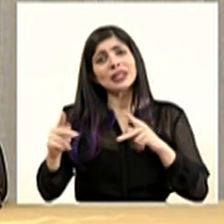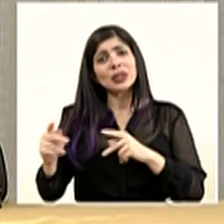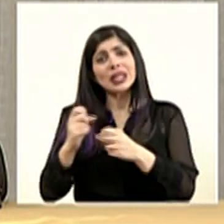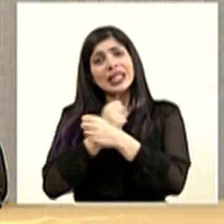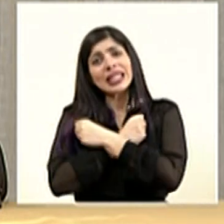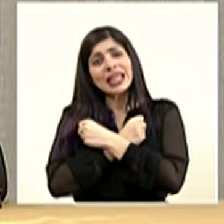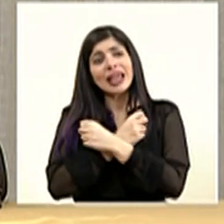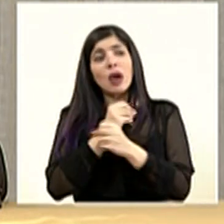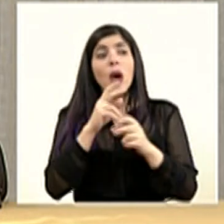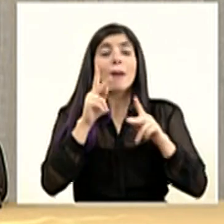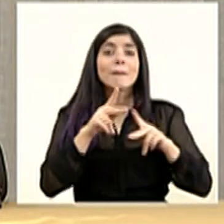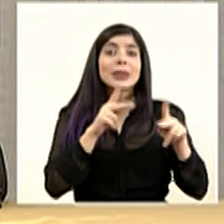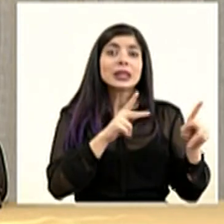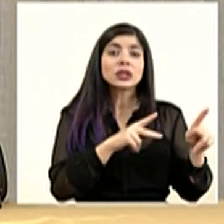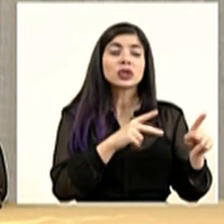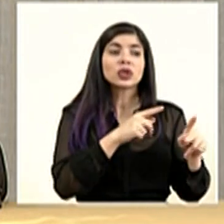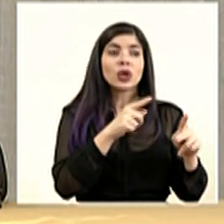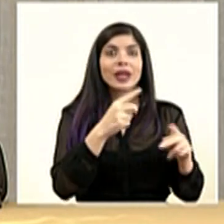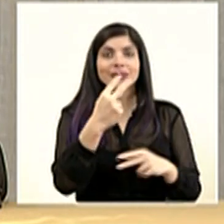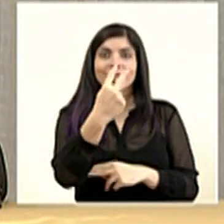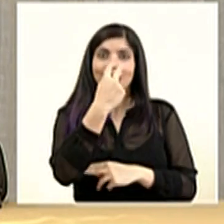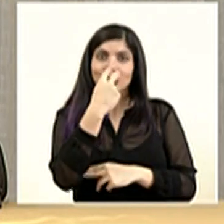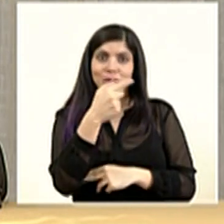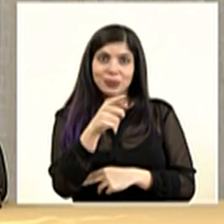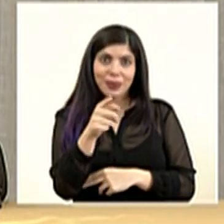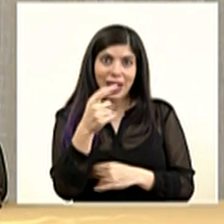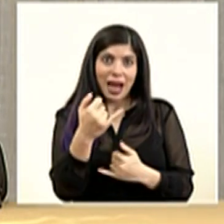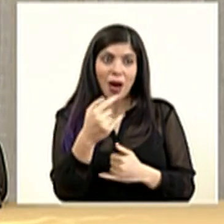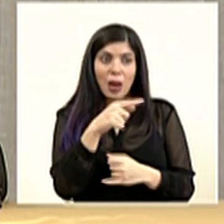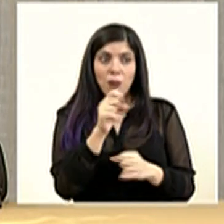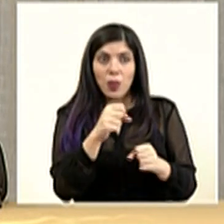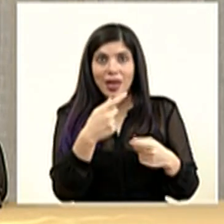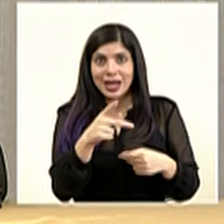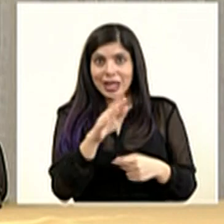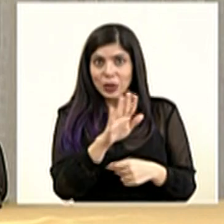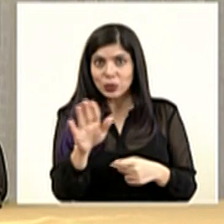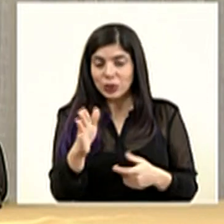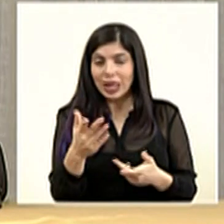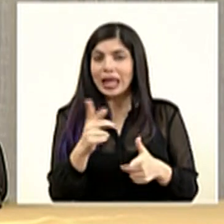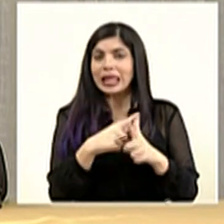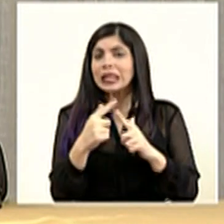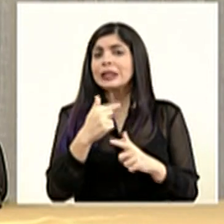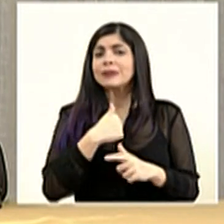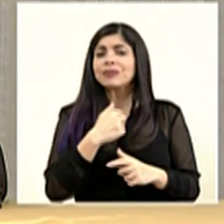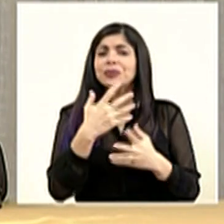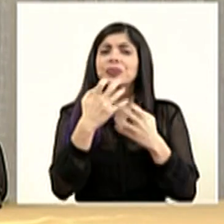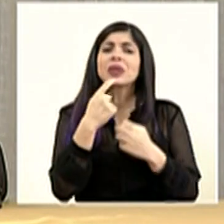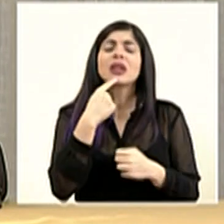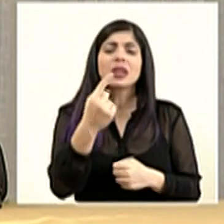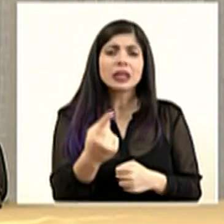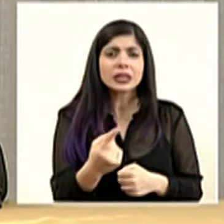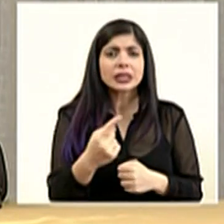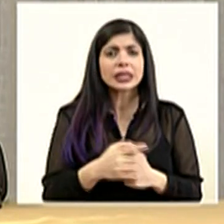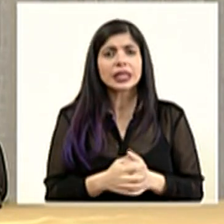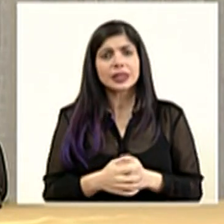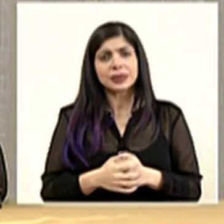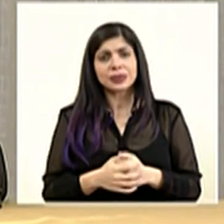o gente indirectamente que nos está viendo en esa transmisión. Así que yo lo que les quiero decir es